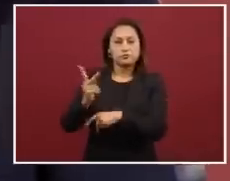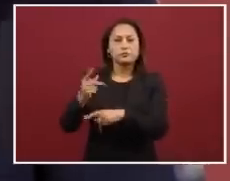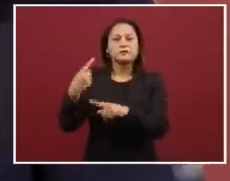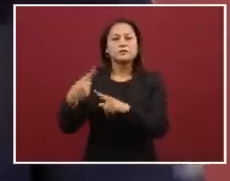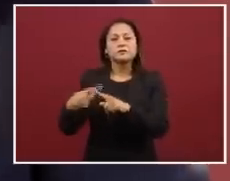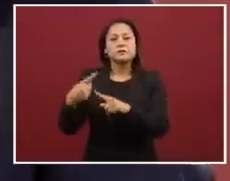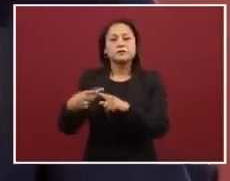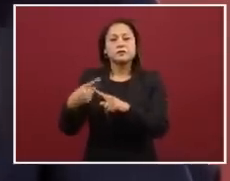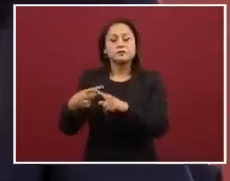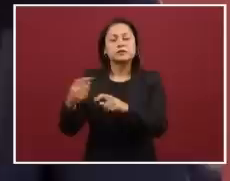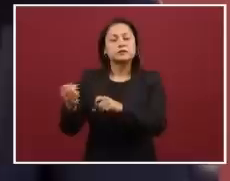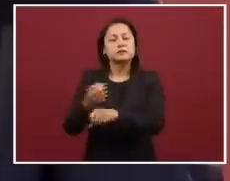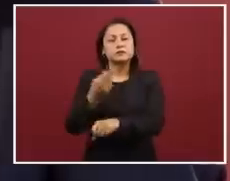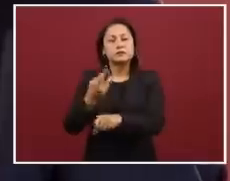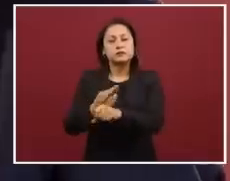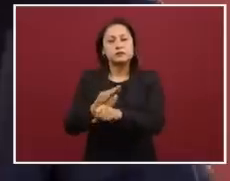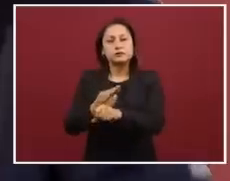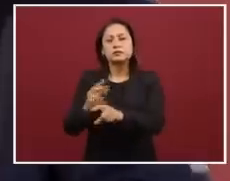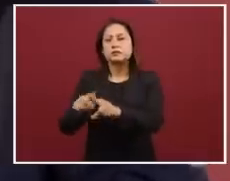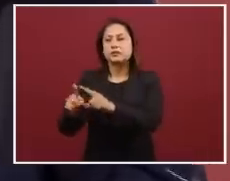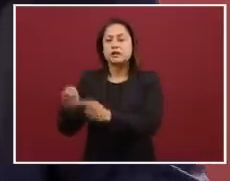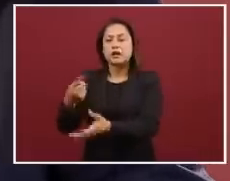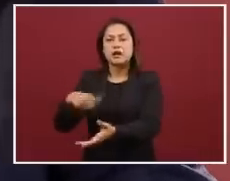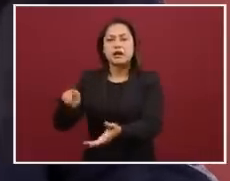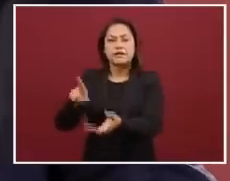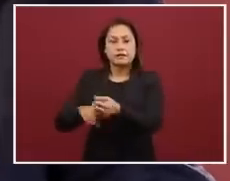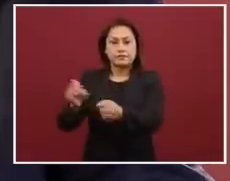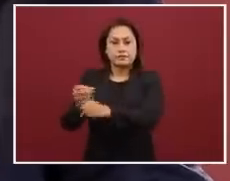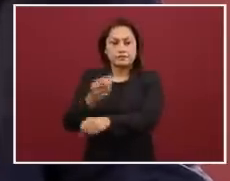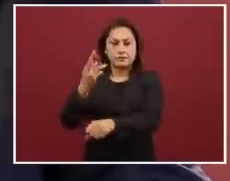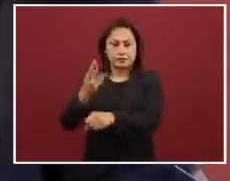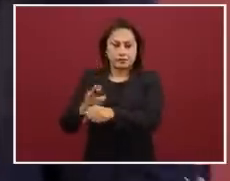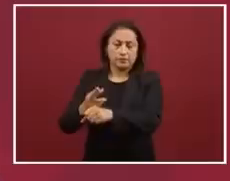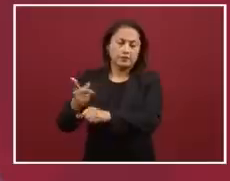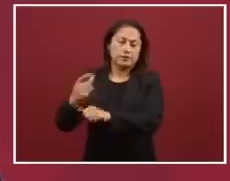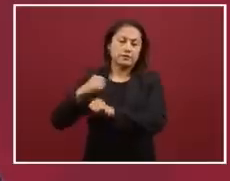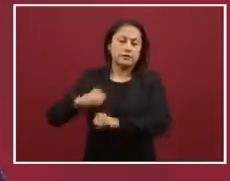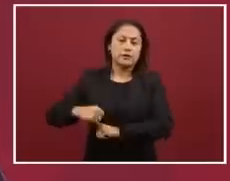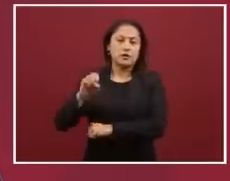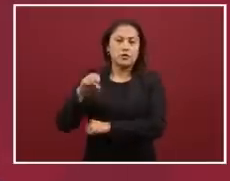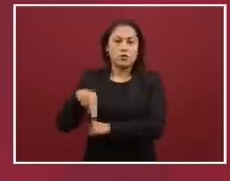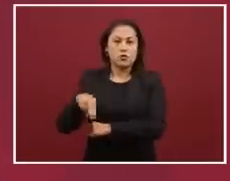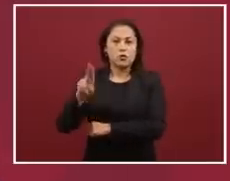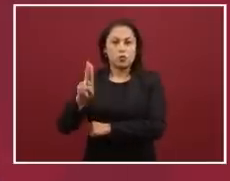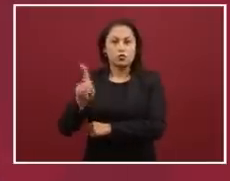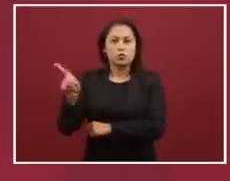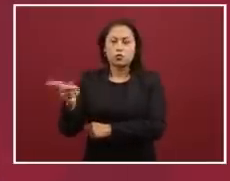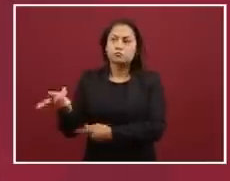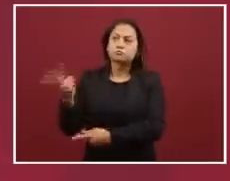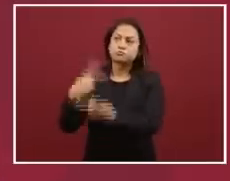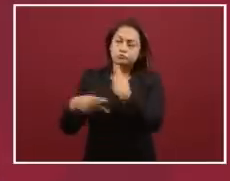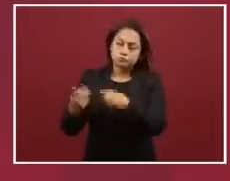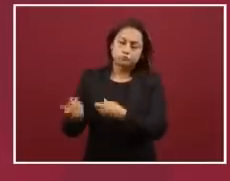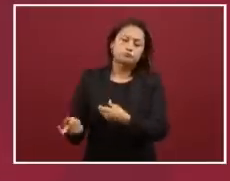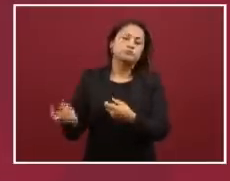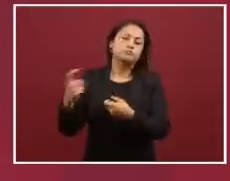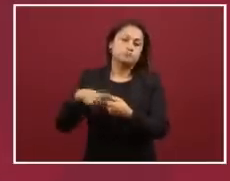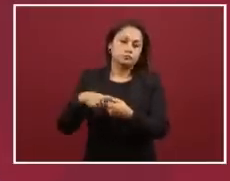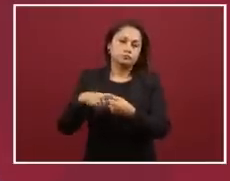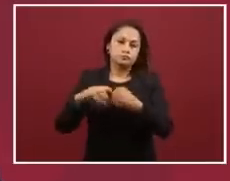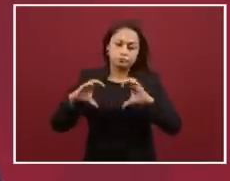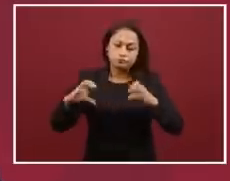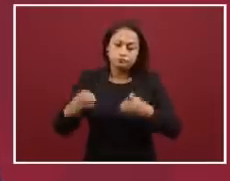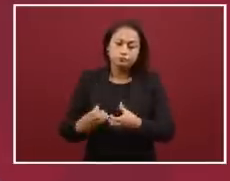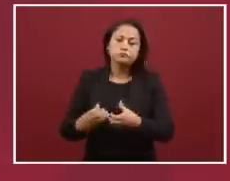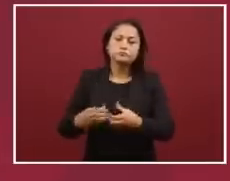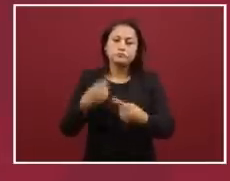secretariado por parte de la Secretaría General de la ONU para que puedan participar en este proceso. Esa invitación se hará a partir de lunes en